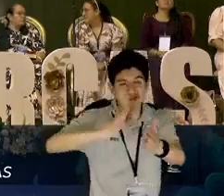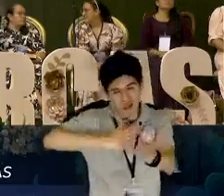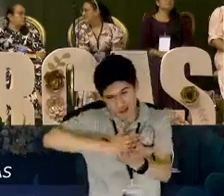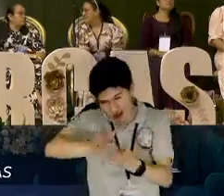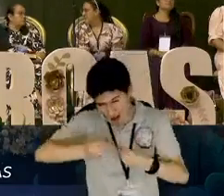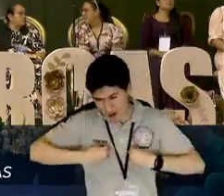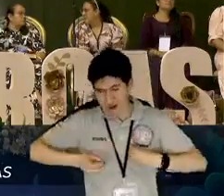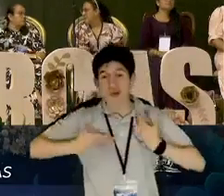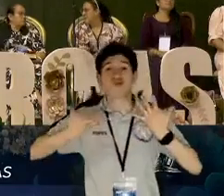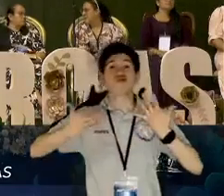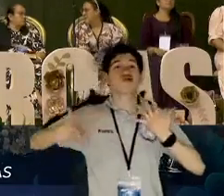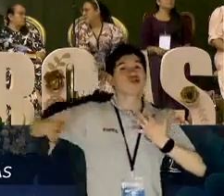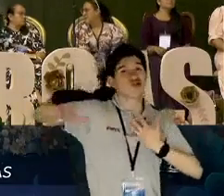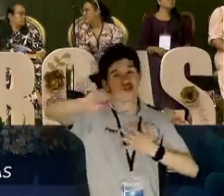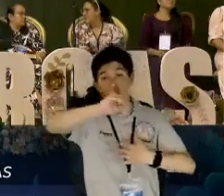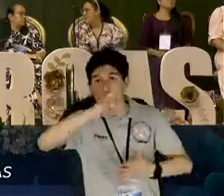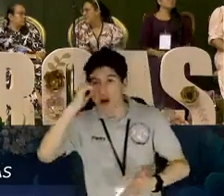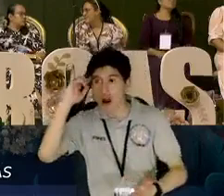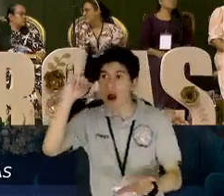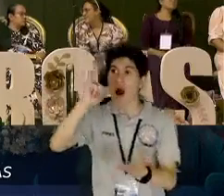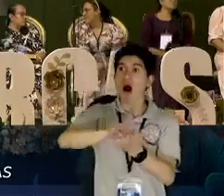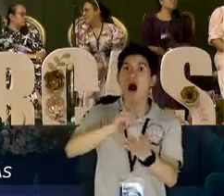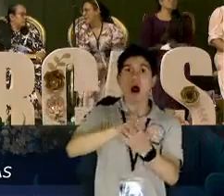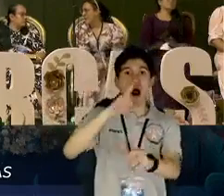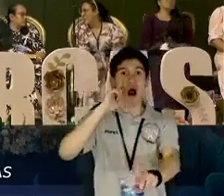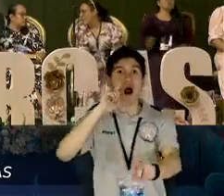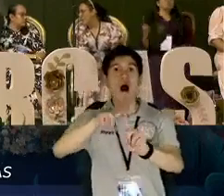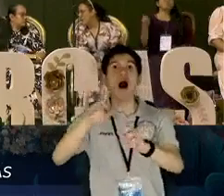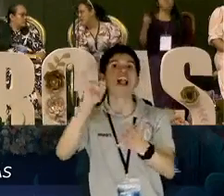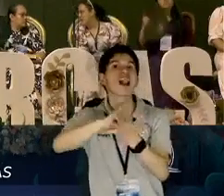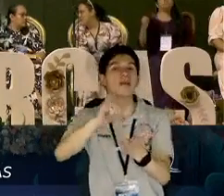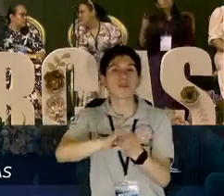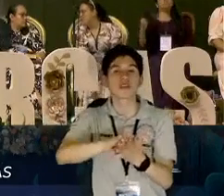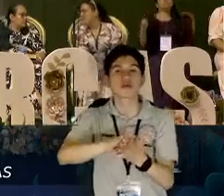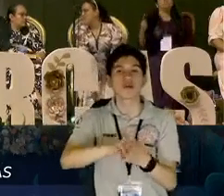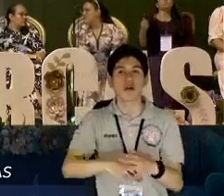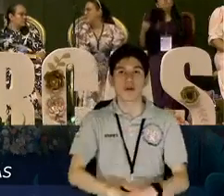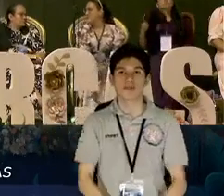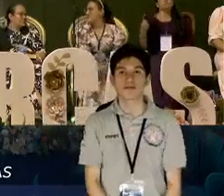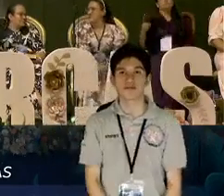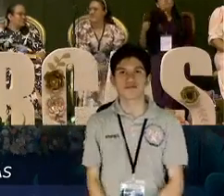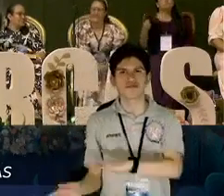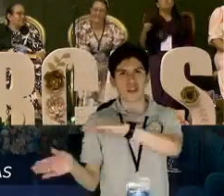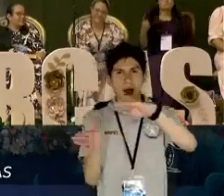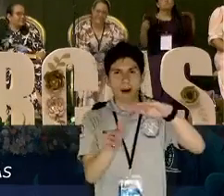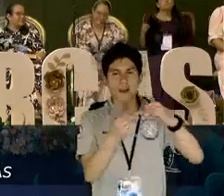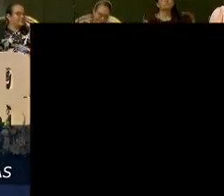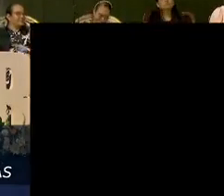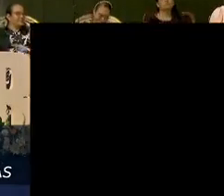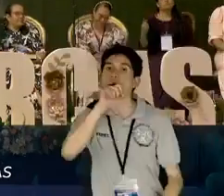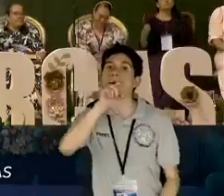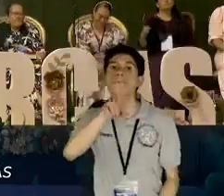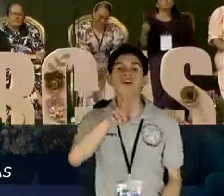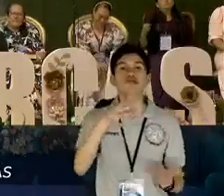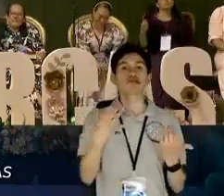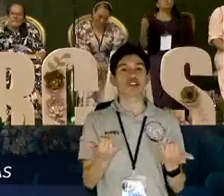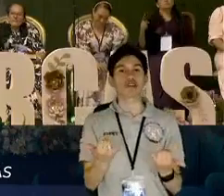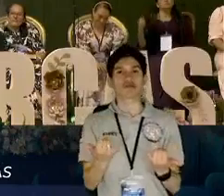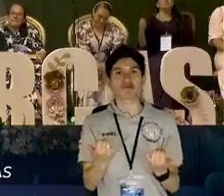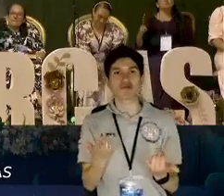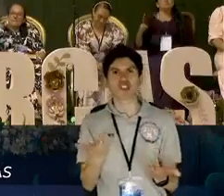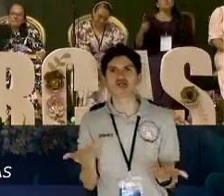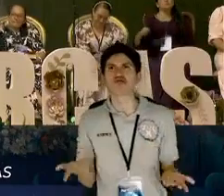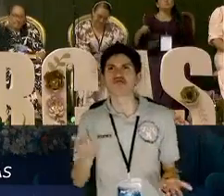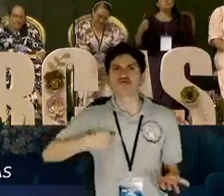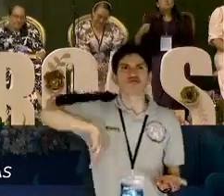gran pregunta que en esta tarde nos podríamos hacer: ¿cómo